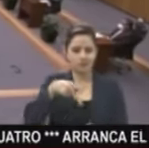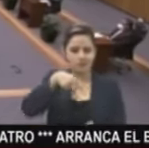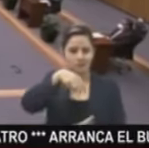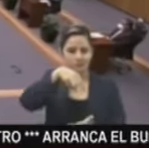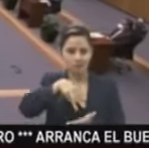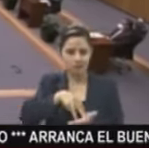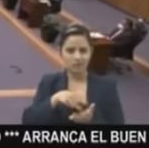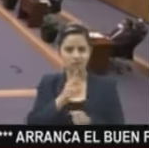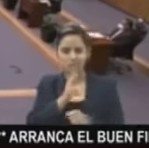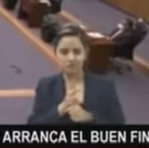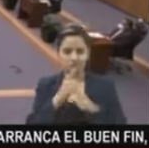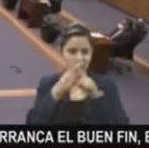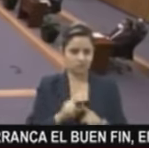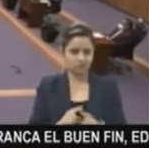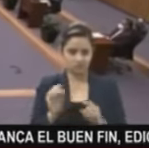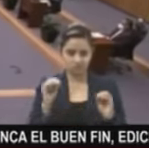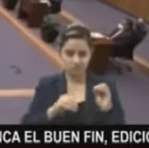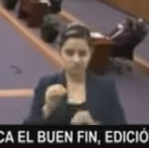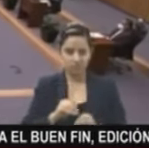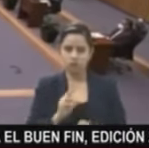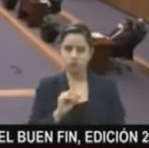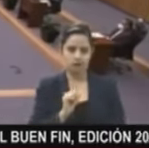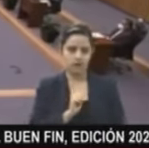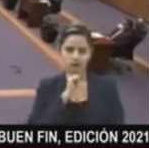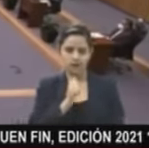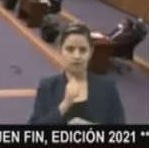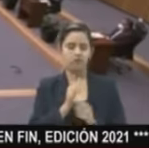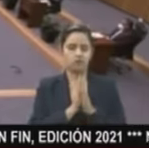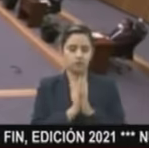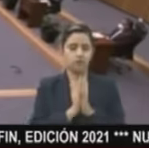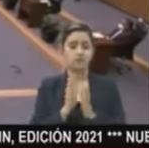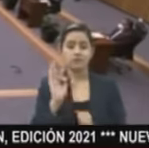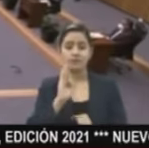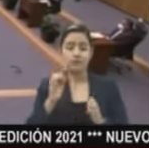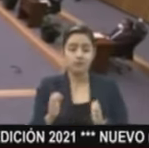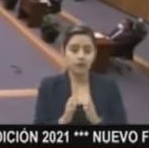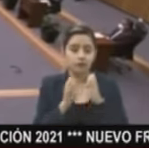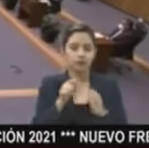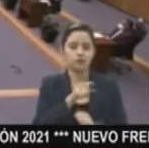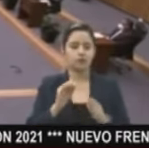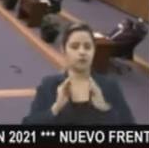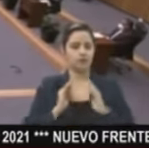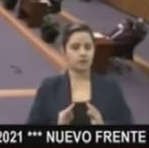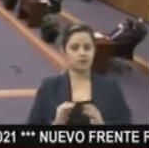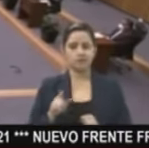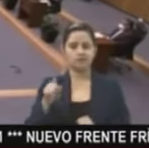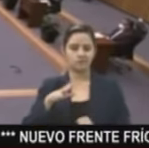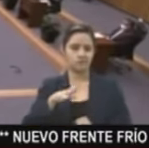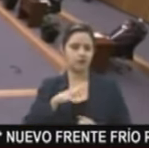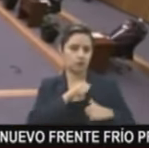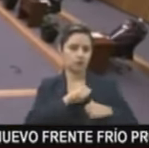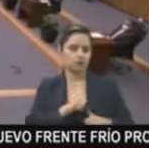requerirían 161,000 casillas, que fueron las que se instalaron, y esto implica pues muchas cosas: la capacitación,